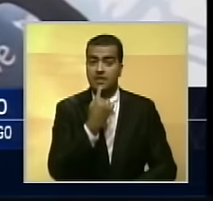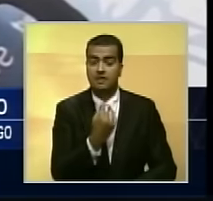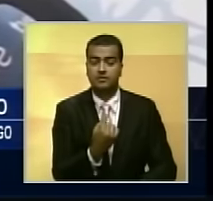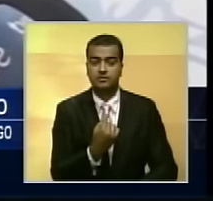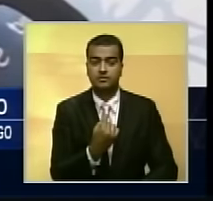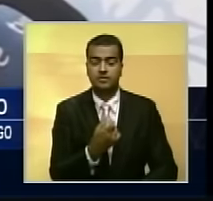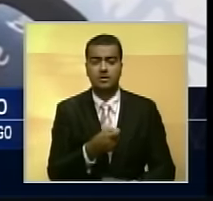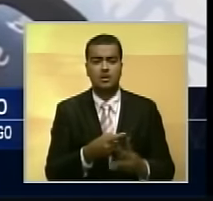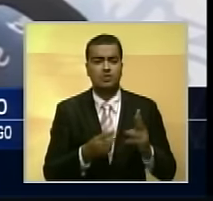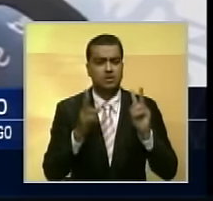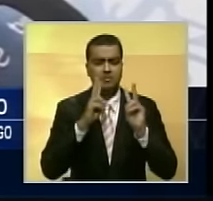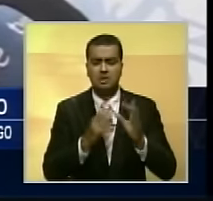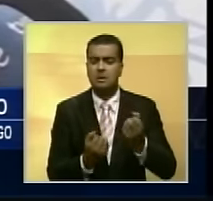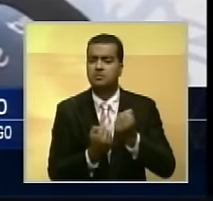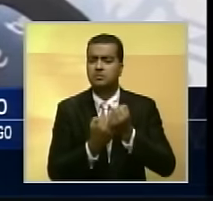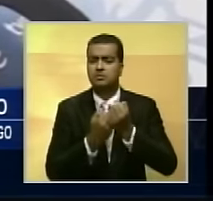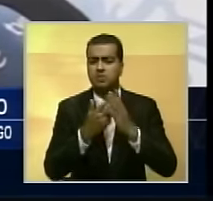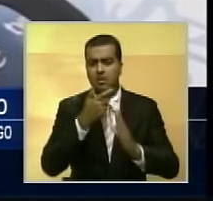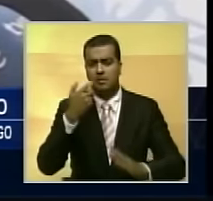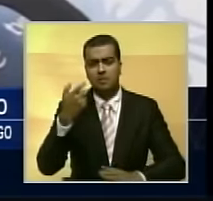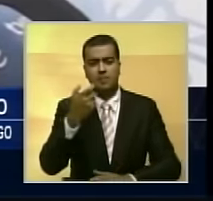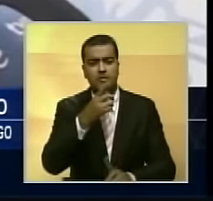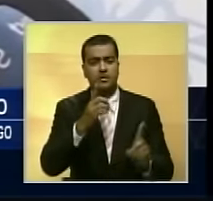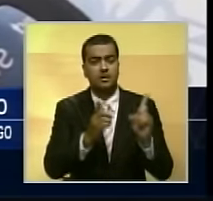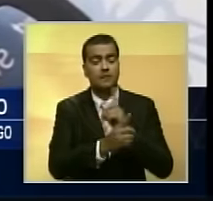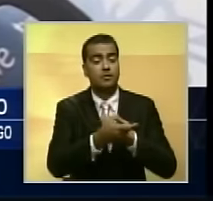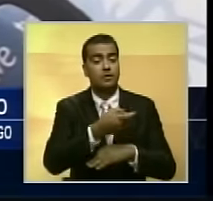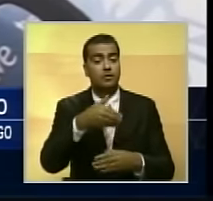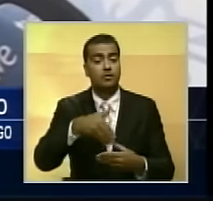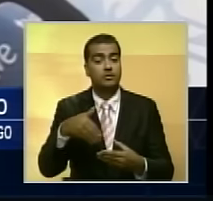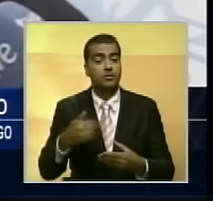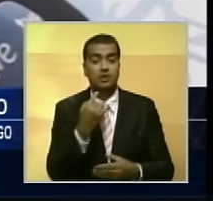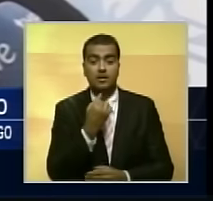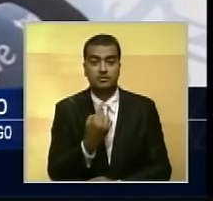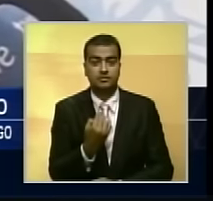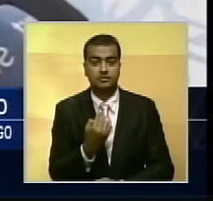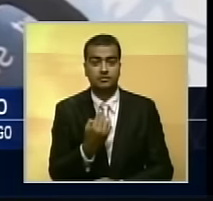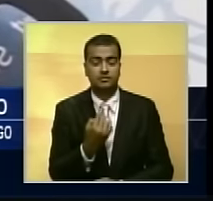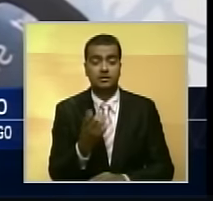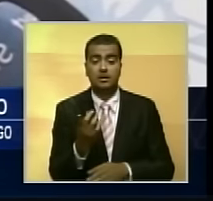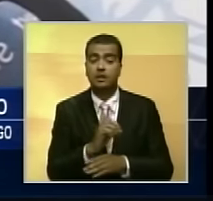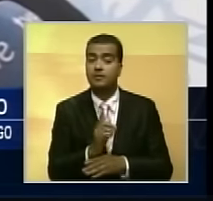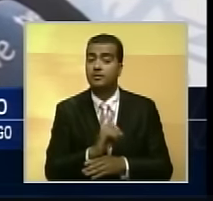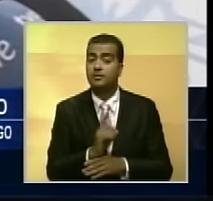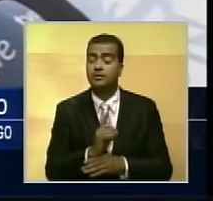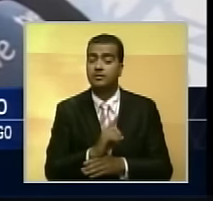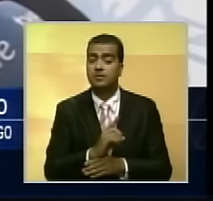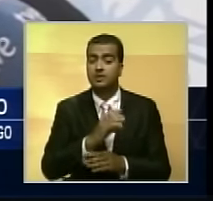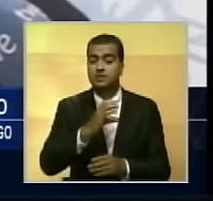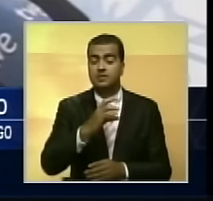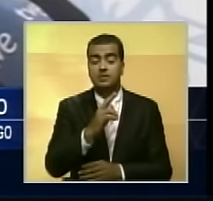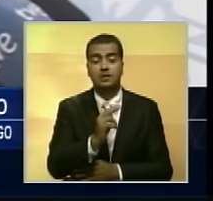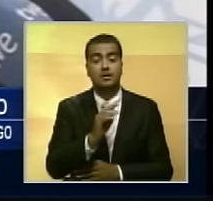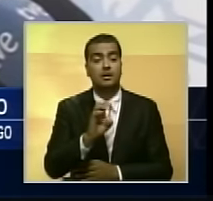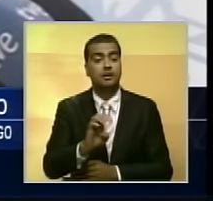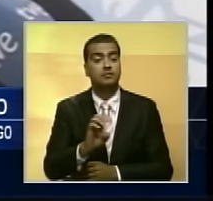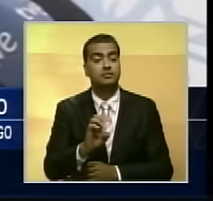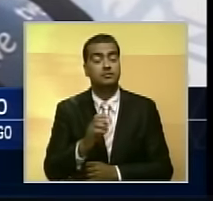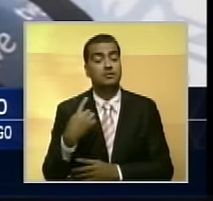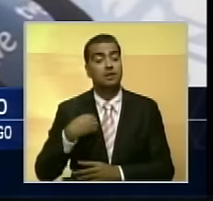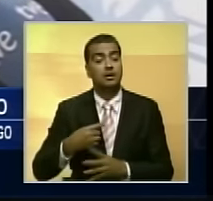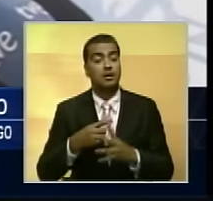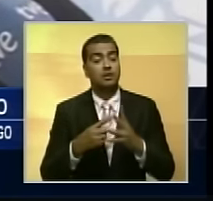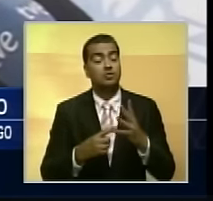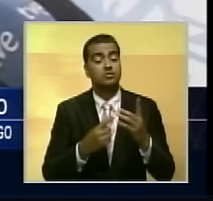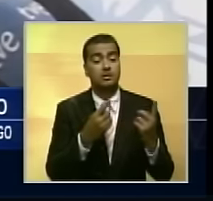el evento demuestra el apoyo popular a la vía del revocatorio y evidencia la urgencia de que el Consejo Nacional Electoral adopte las